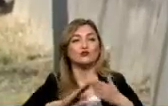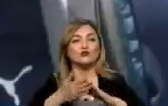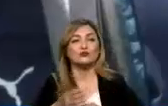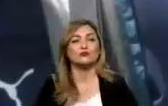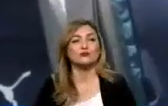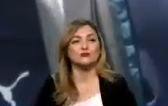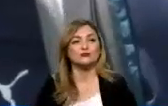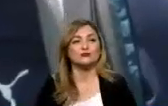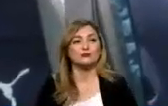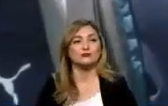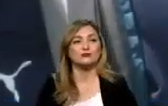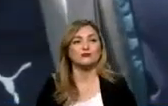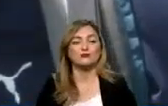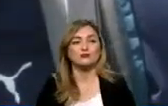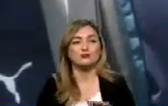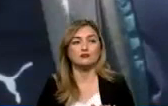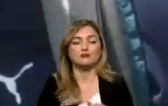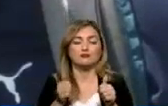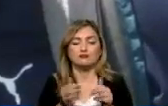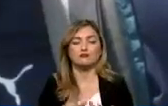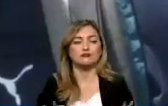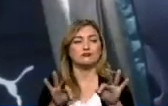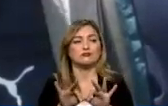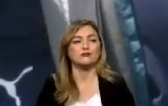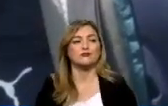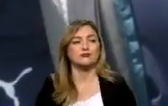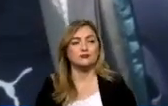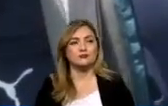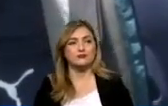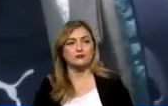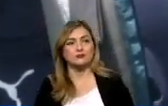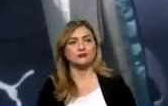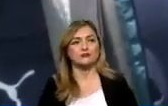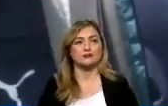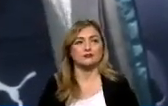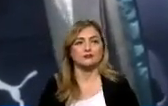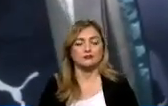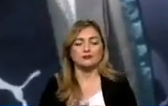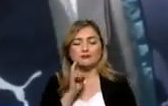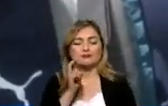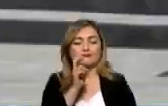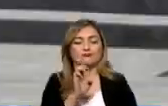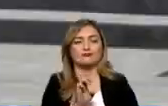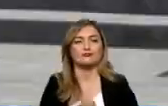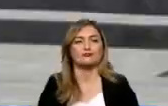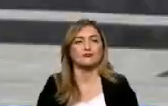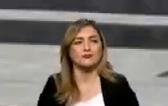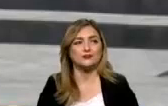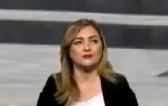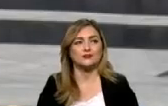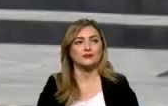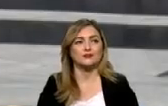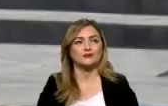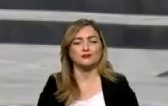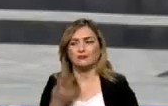la pena hacer estas rutas y explorar un poco más la vida turística del ecuador tenemos unos